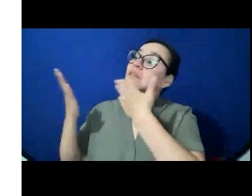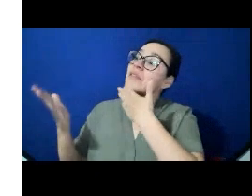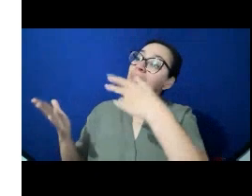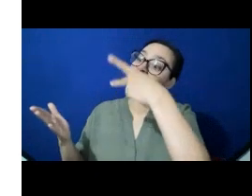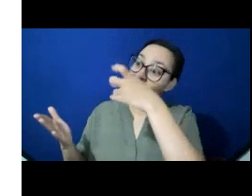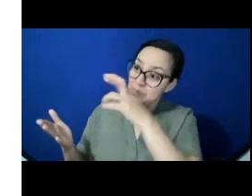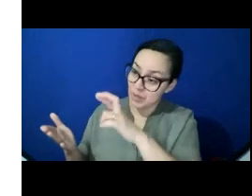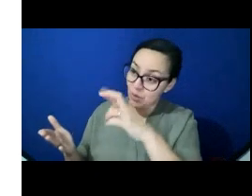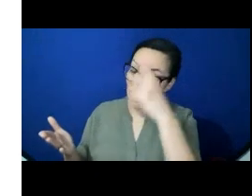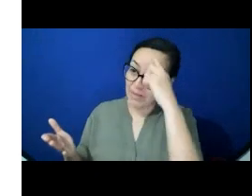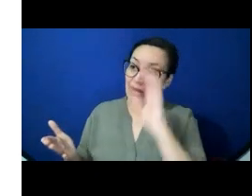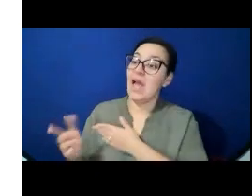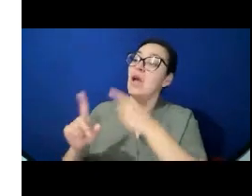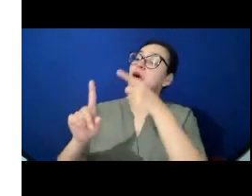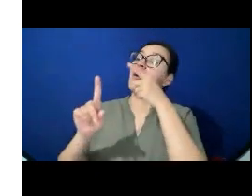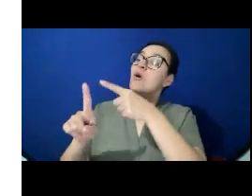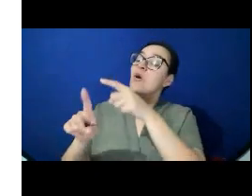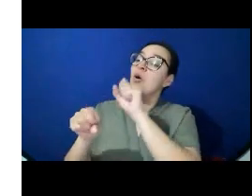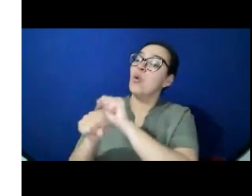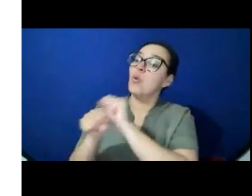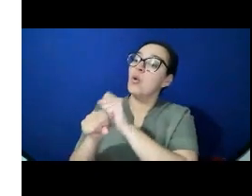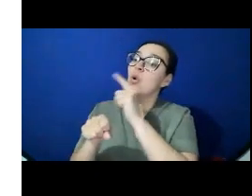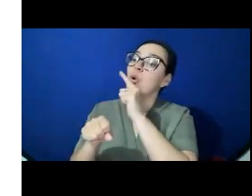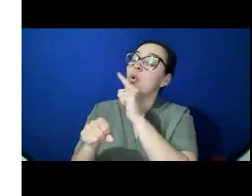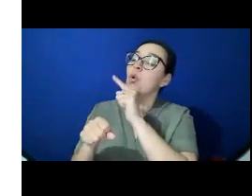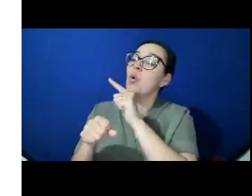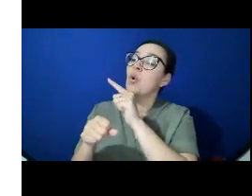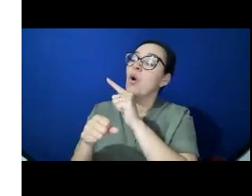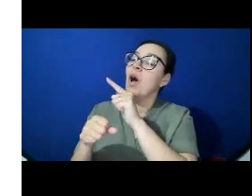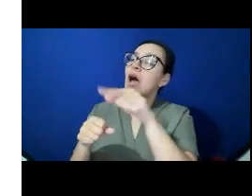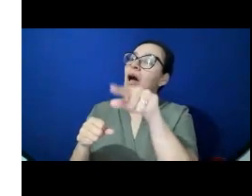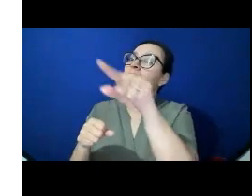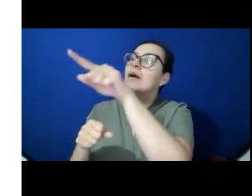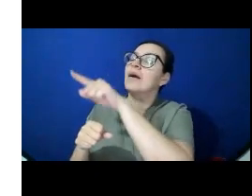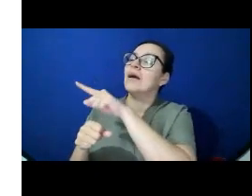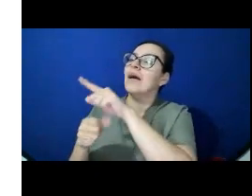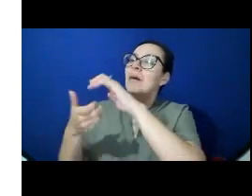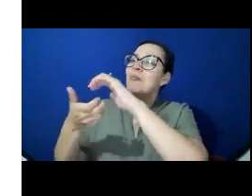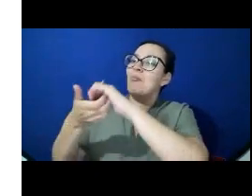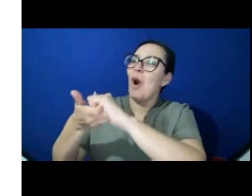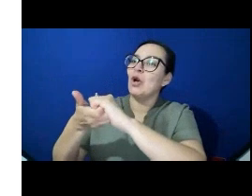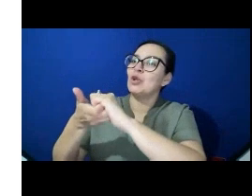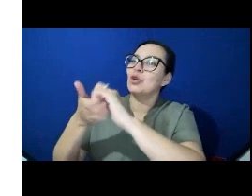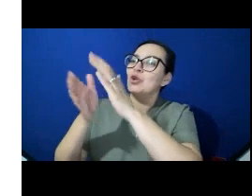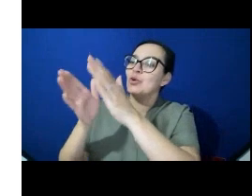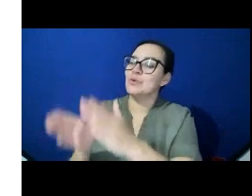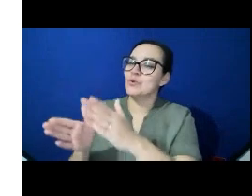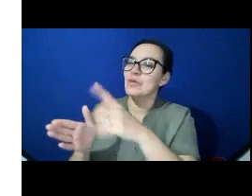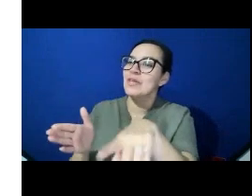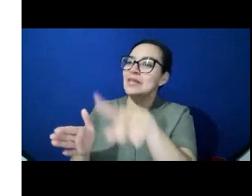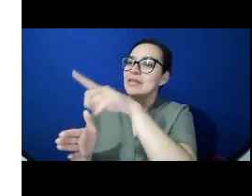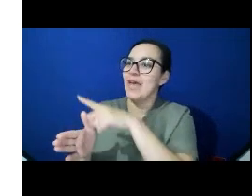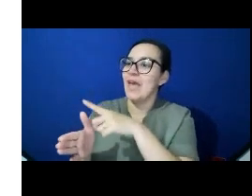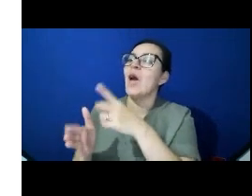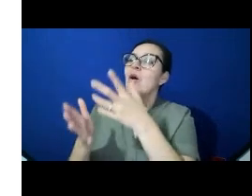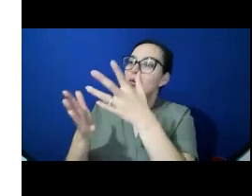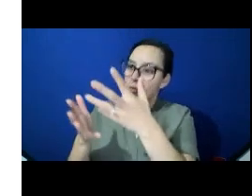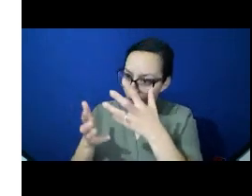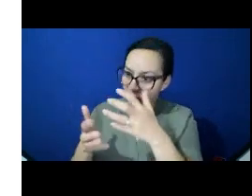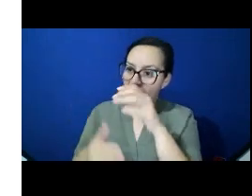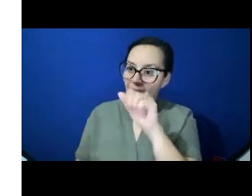to work with. La intención es trabajar con aquellos aliados que quizás están interesados en la